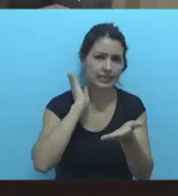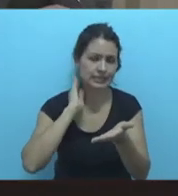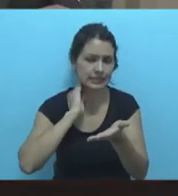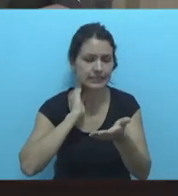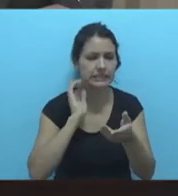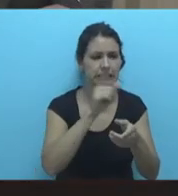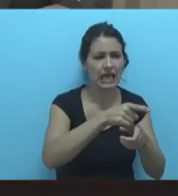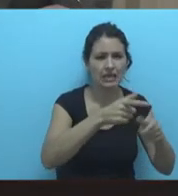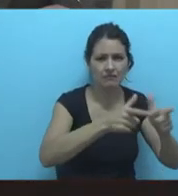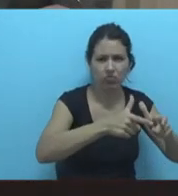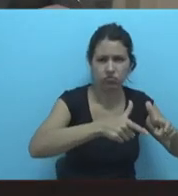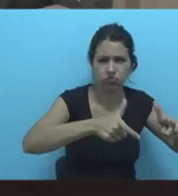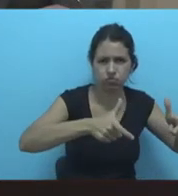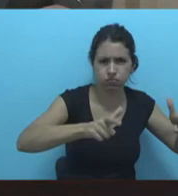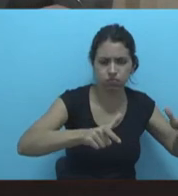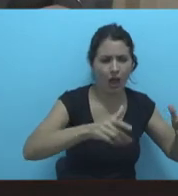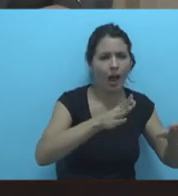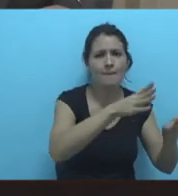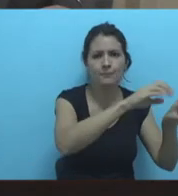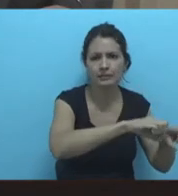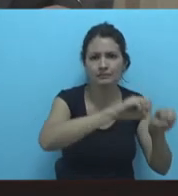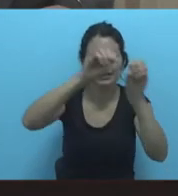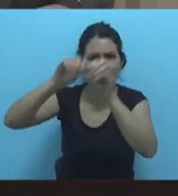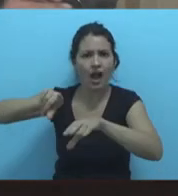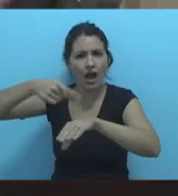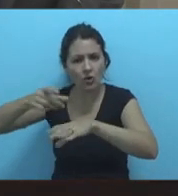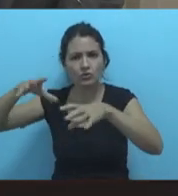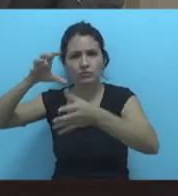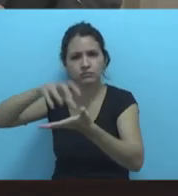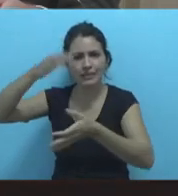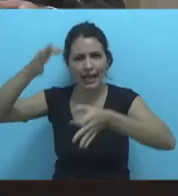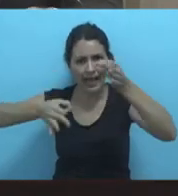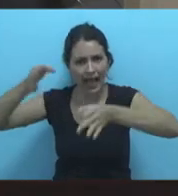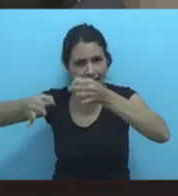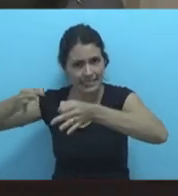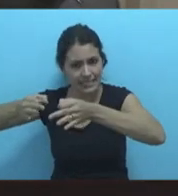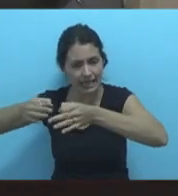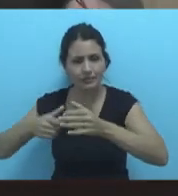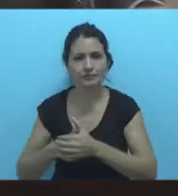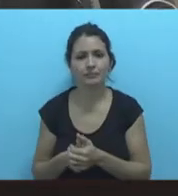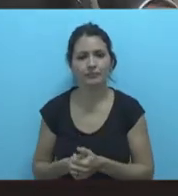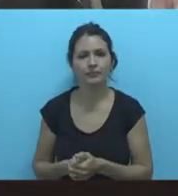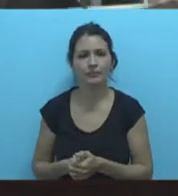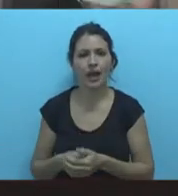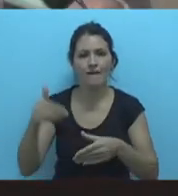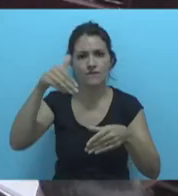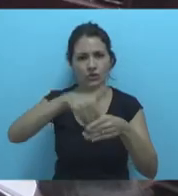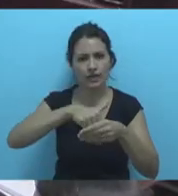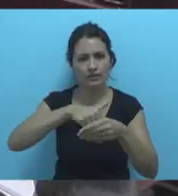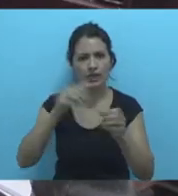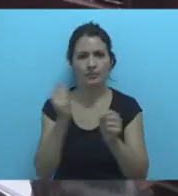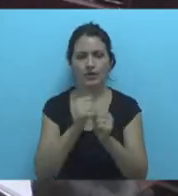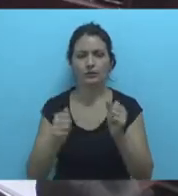provincia, aumente los patrullajes en todos los barrios y reforzar la presencia policial. En consideración el proyecto.